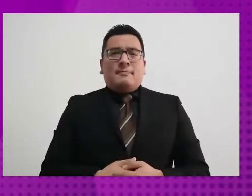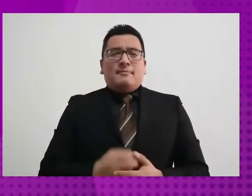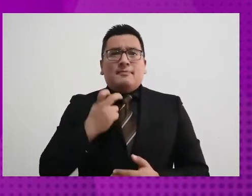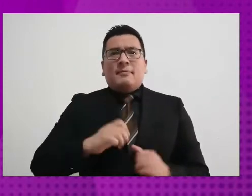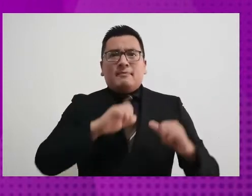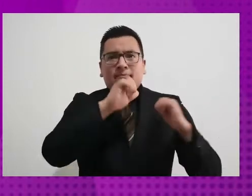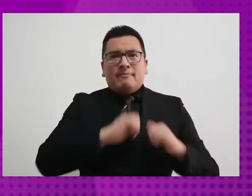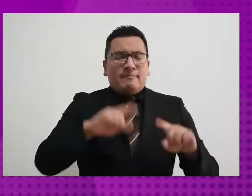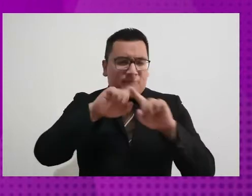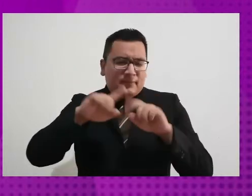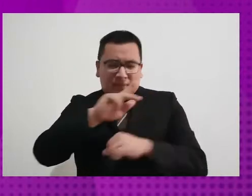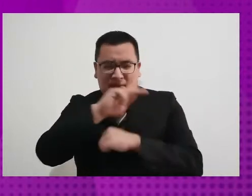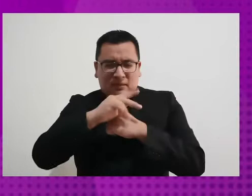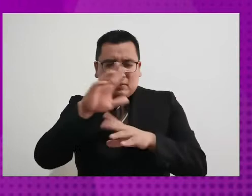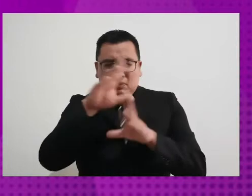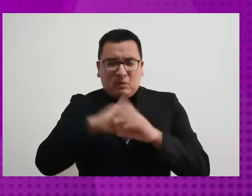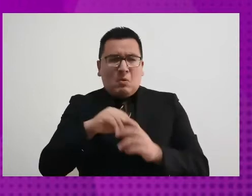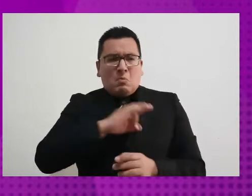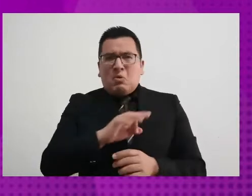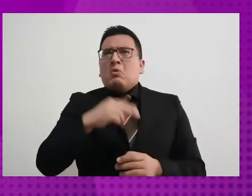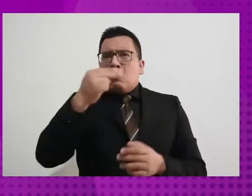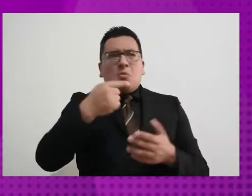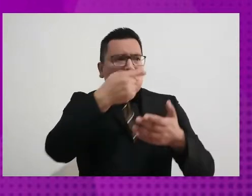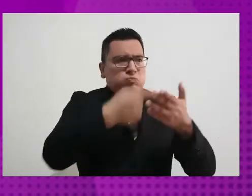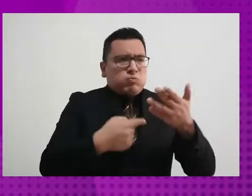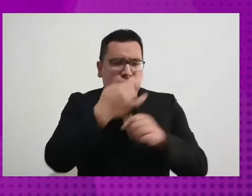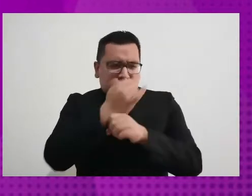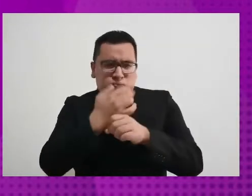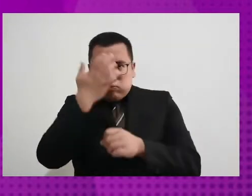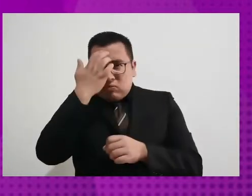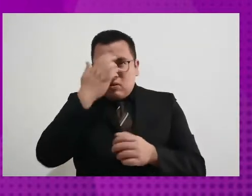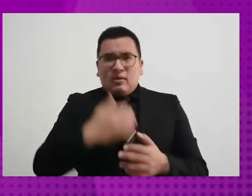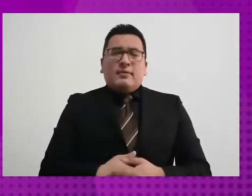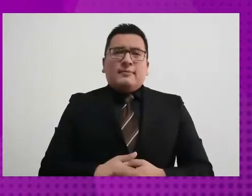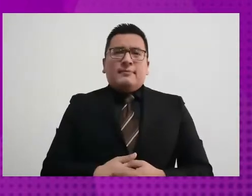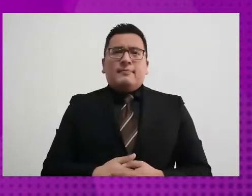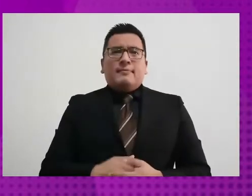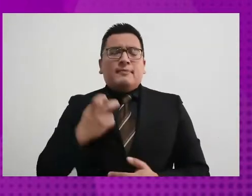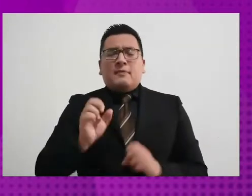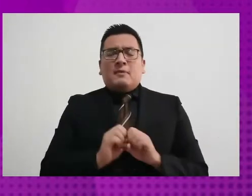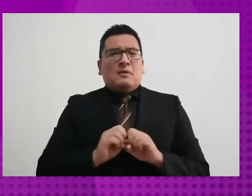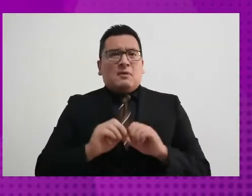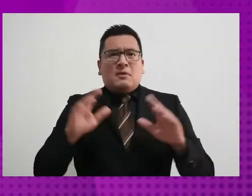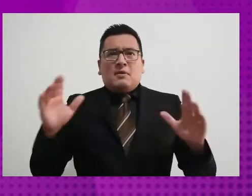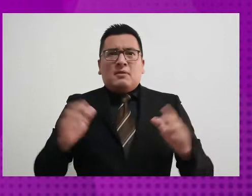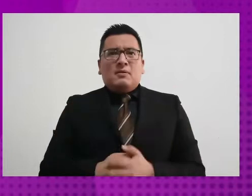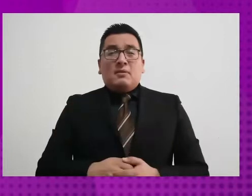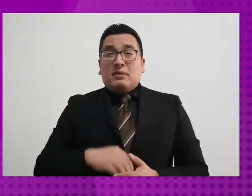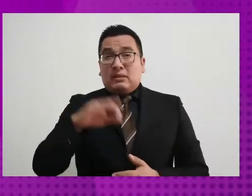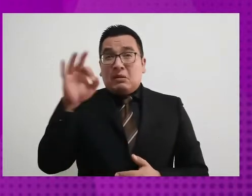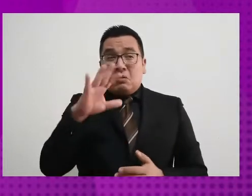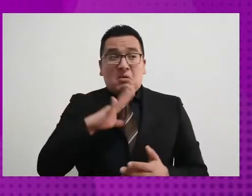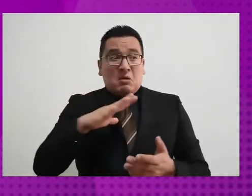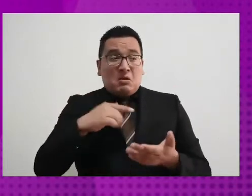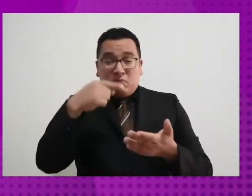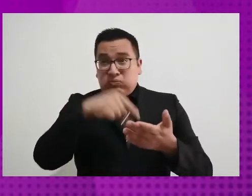jurisdiccionales y administrativas de todo el país a consultar esta base de datos porque será un registro público y claramente, si bien no estar